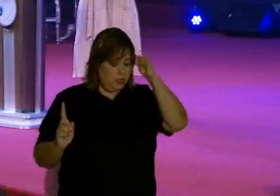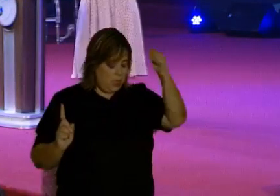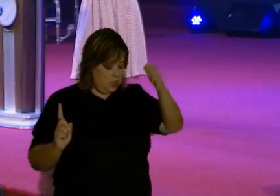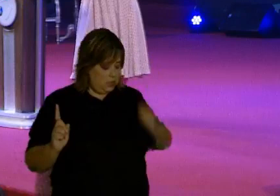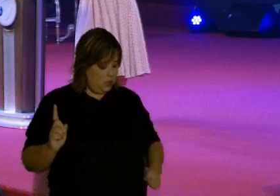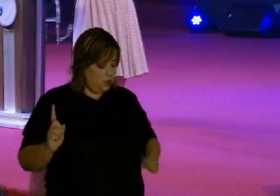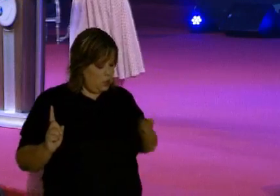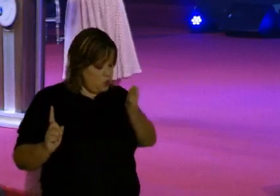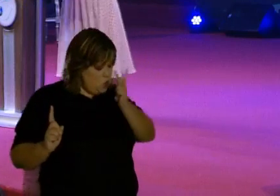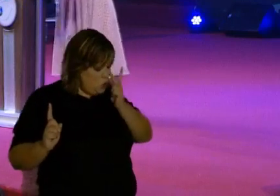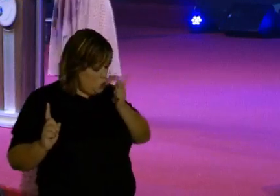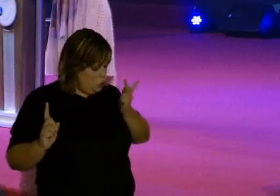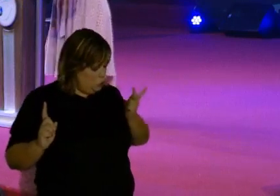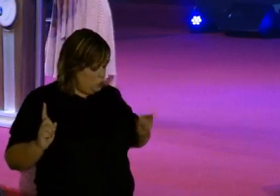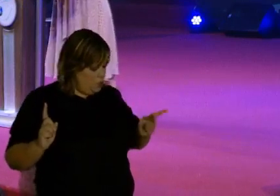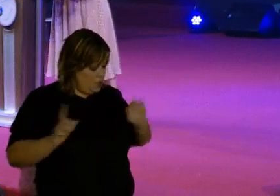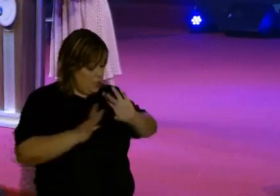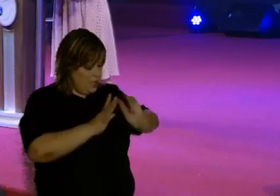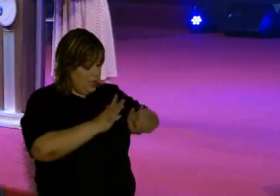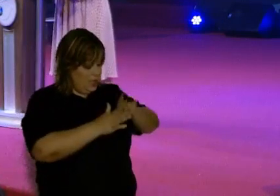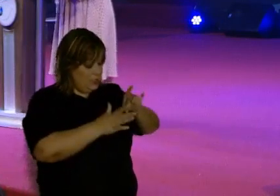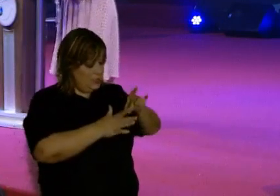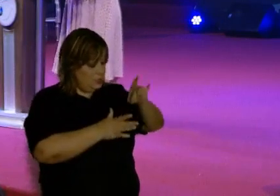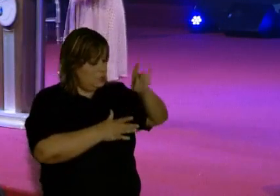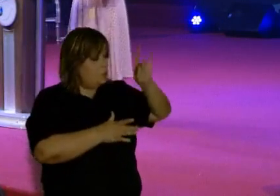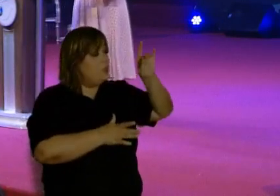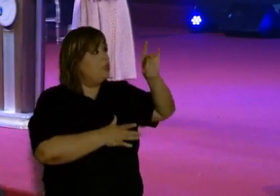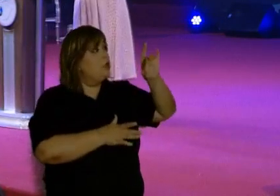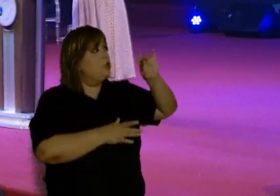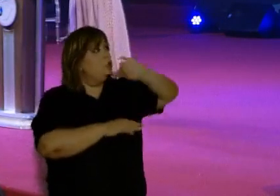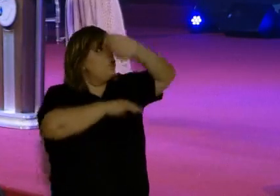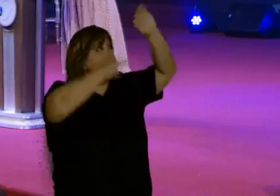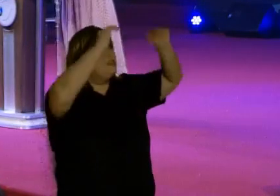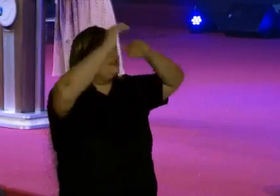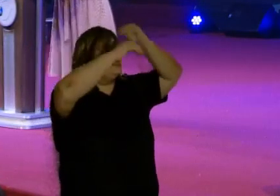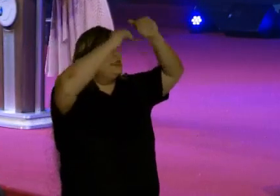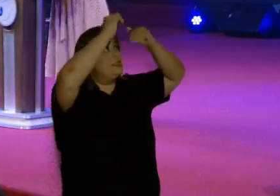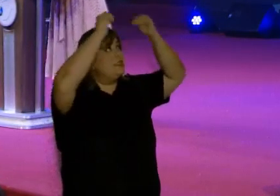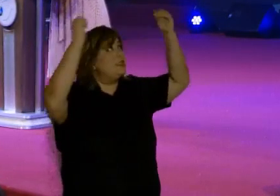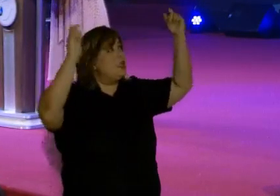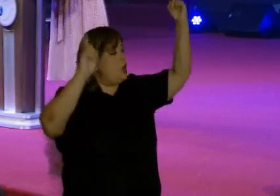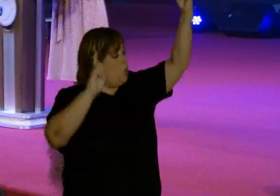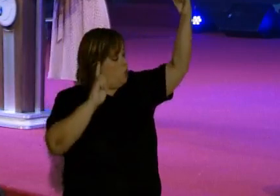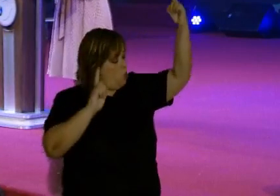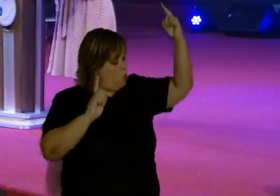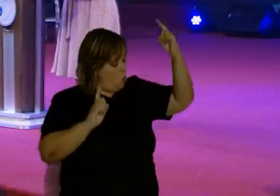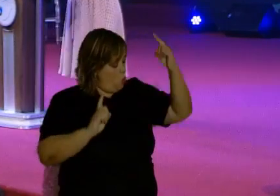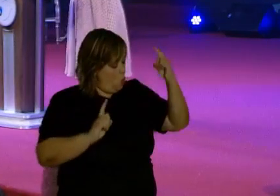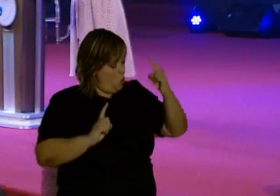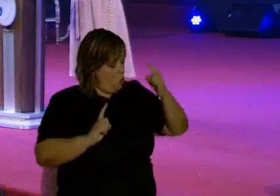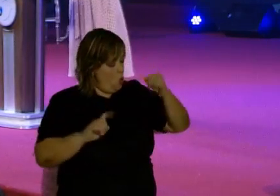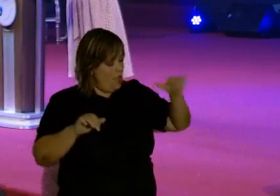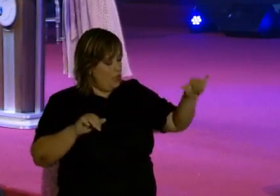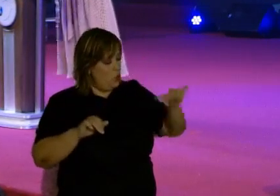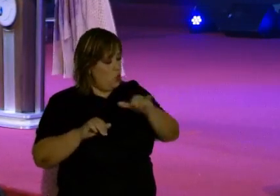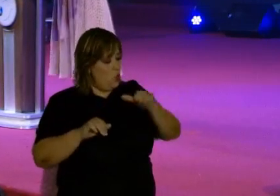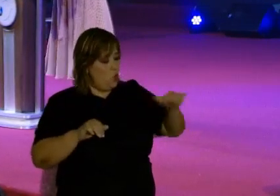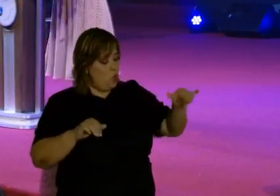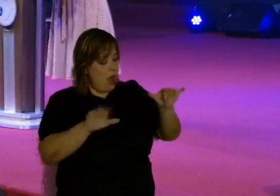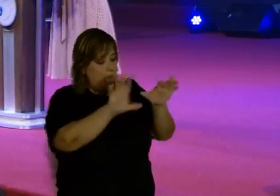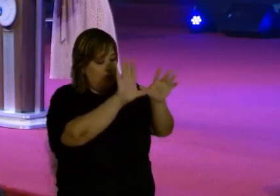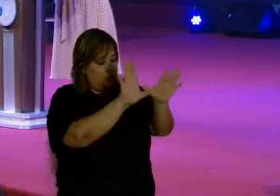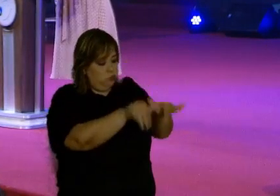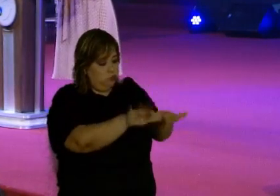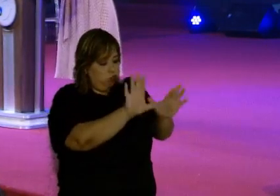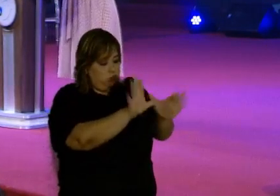diciendo: vi al Espíritu que descendía del cielo como paloma y permaneció sobre él. Yo no le conocía,